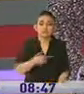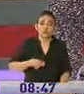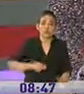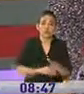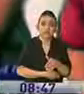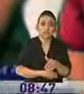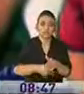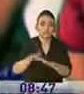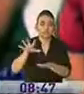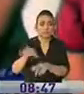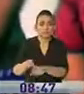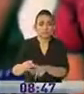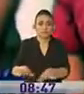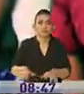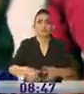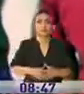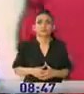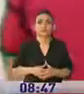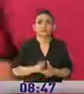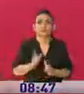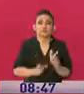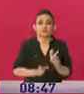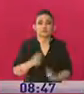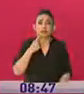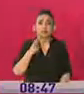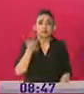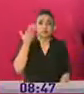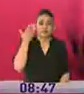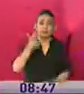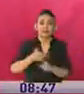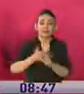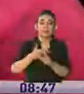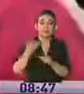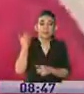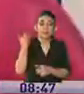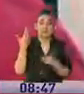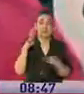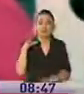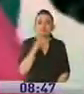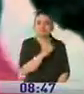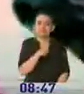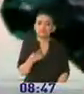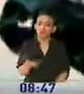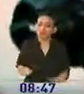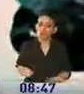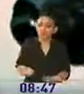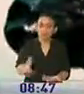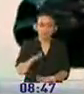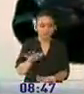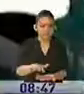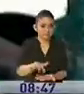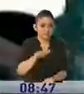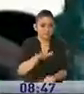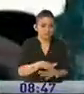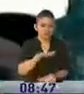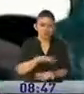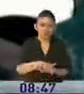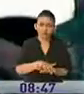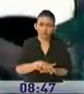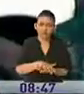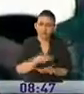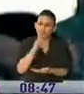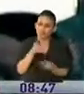cuchillo. Los afectados aseguran que hace 3 meses notaron que parte de la mercadería empezó a faltar. Cada